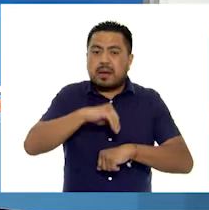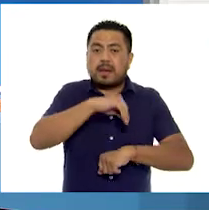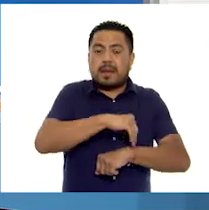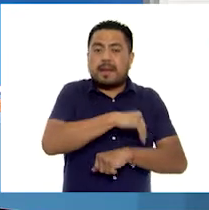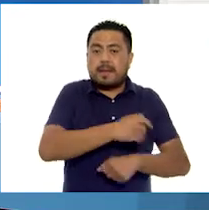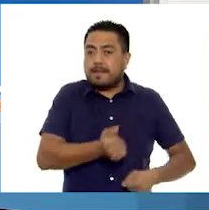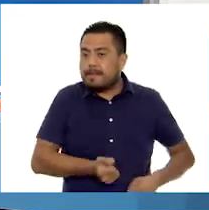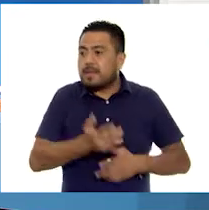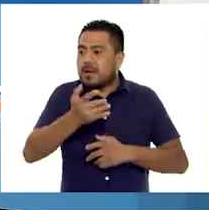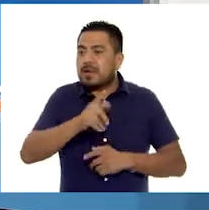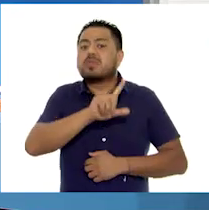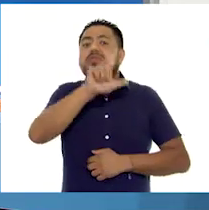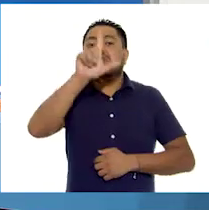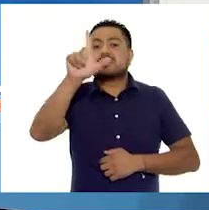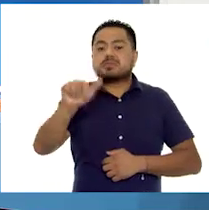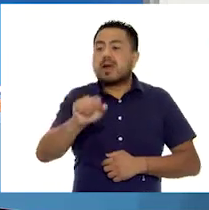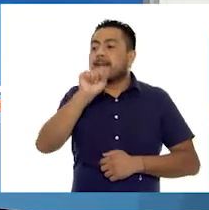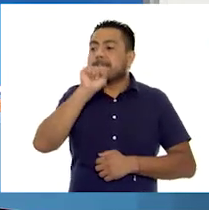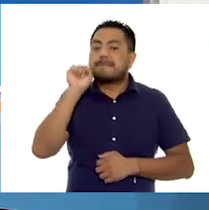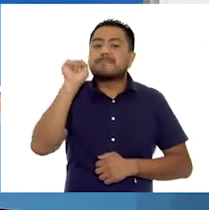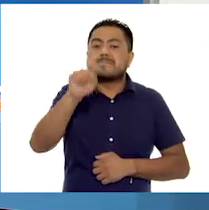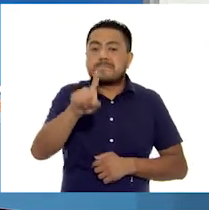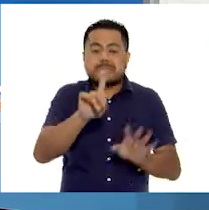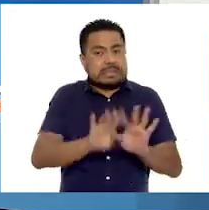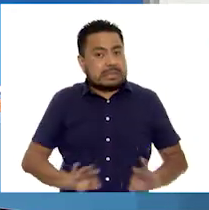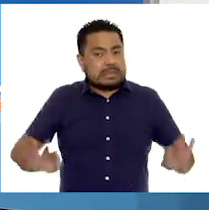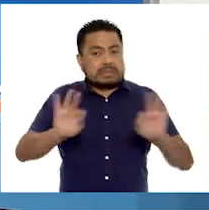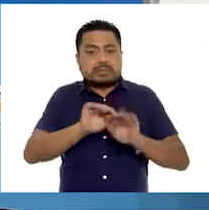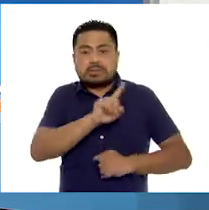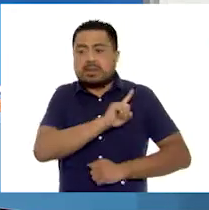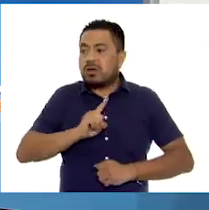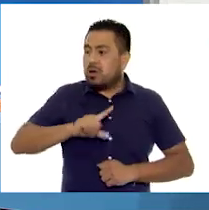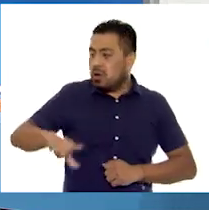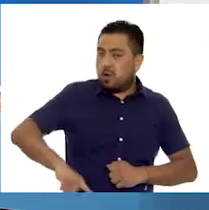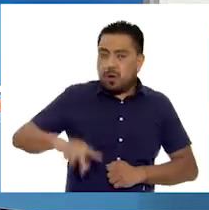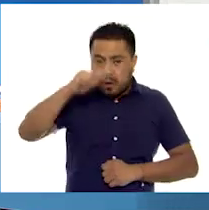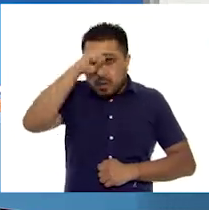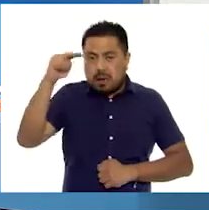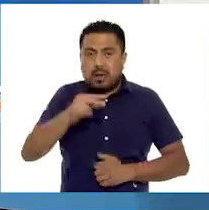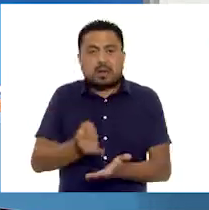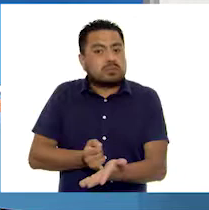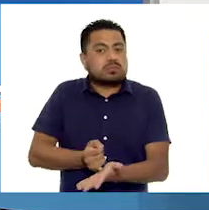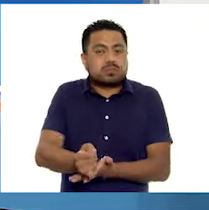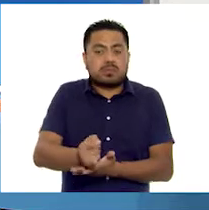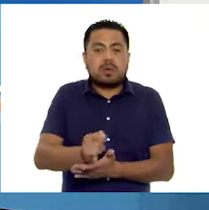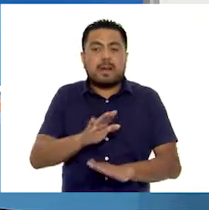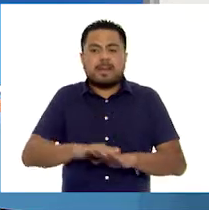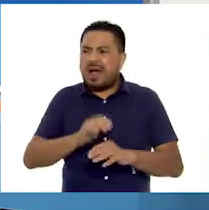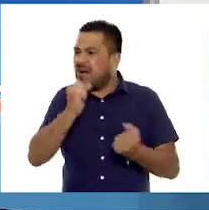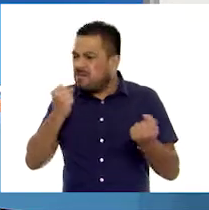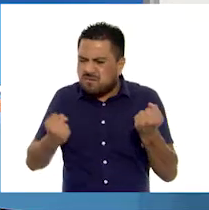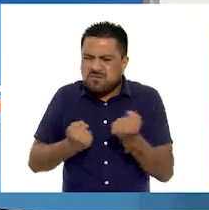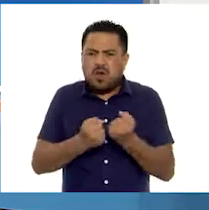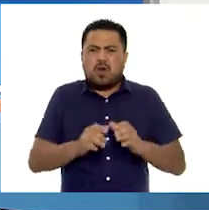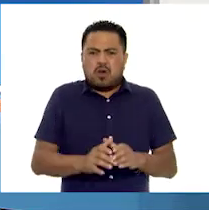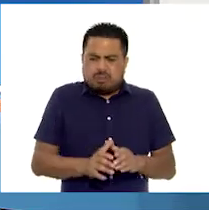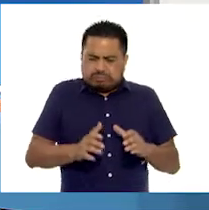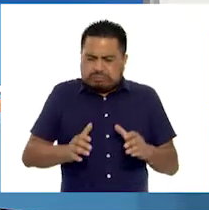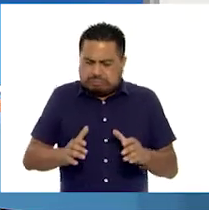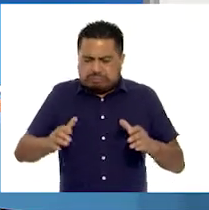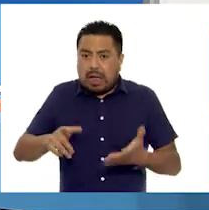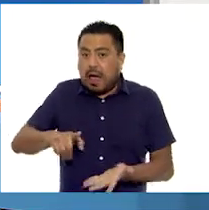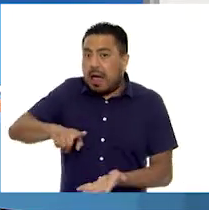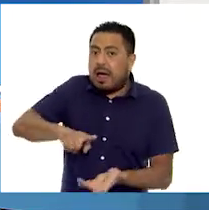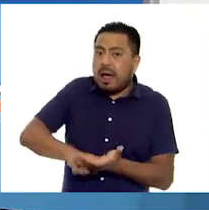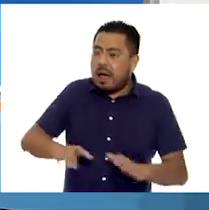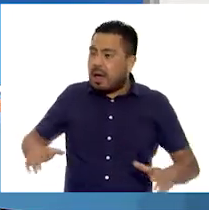pero después también fue muy importante que los gobiernos mexicanos tomaron la decisión de fortalecer el crecimiento interno